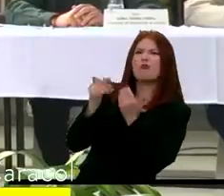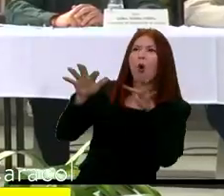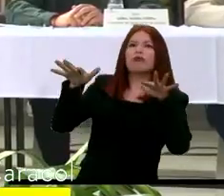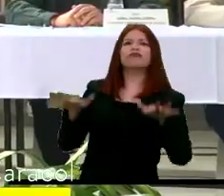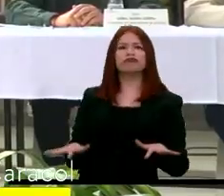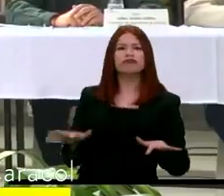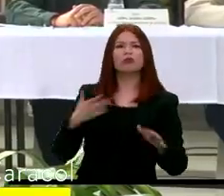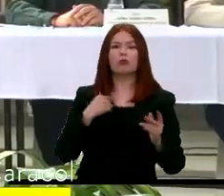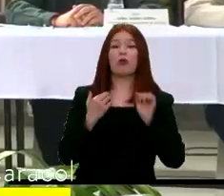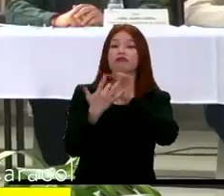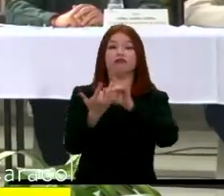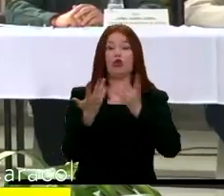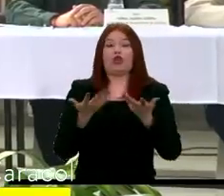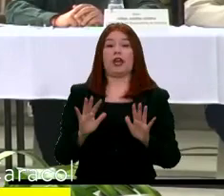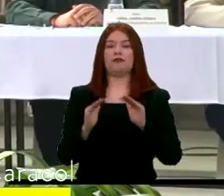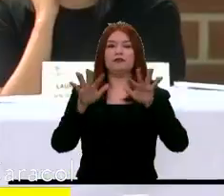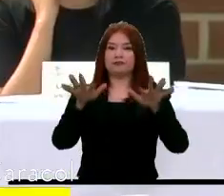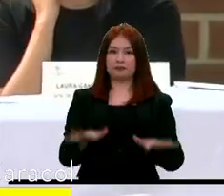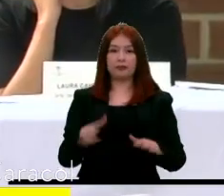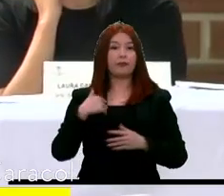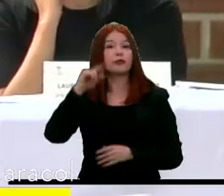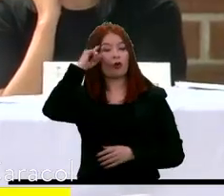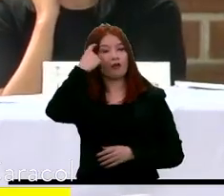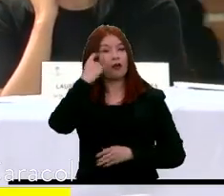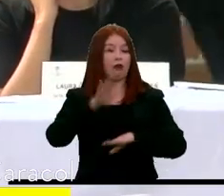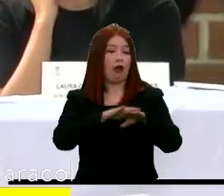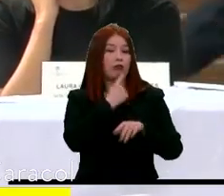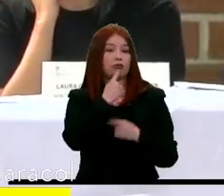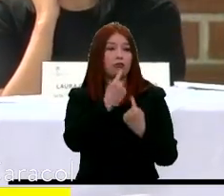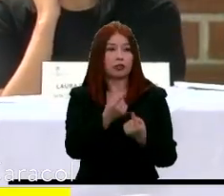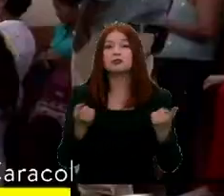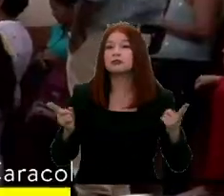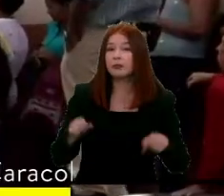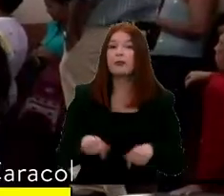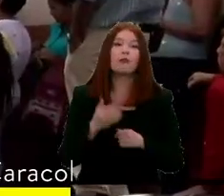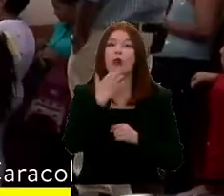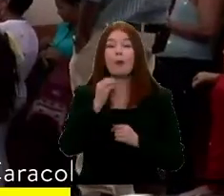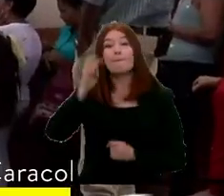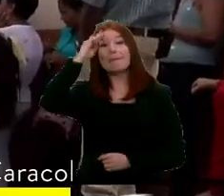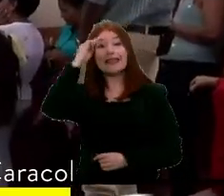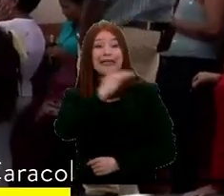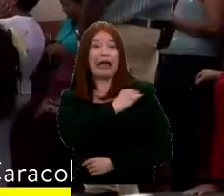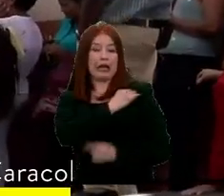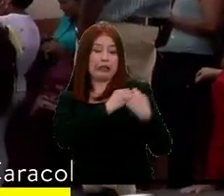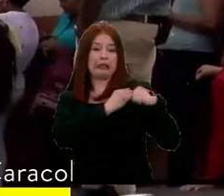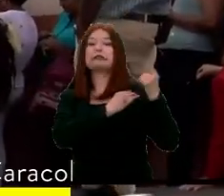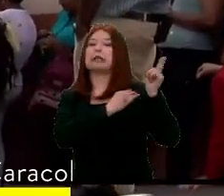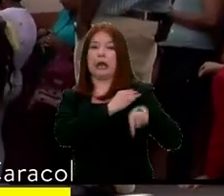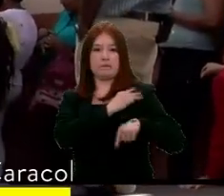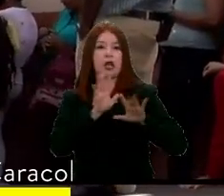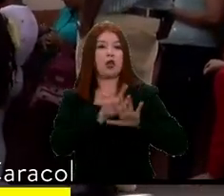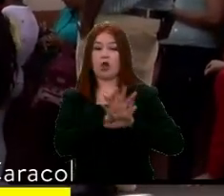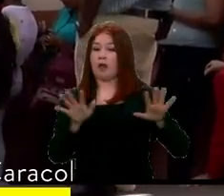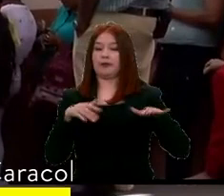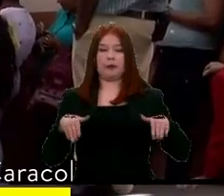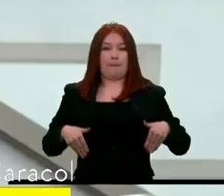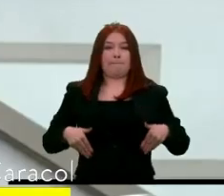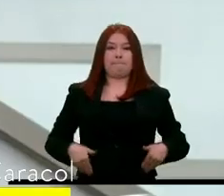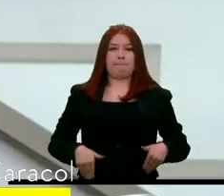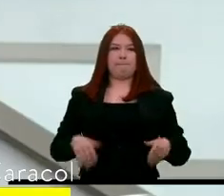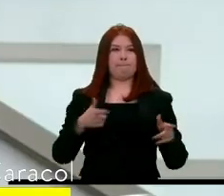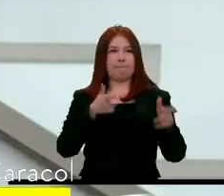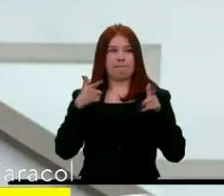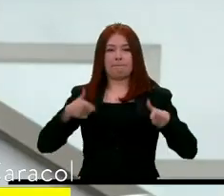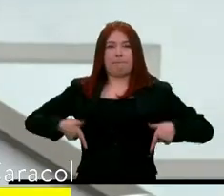propósito de paz total y que, según fuentes del gobierno, cobijaría incluso las operaciones militares. Sin lugar a dudas, es una iniciativa